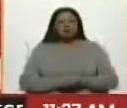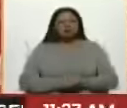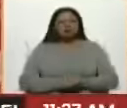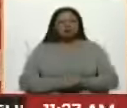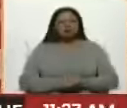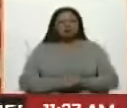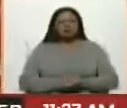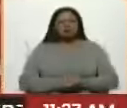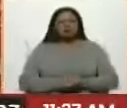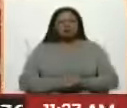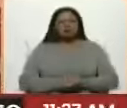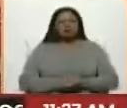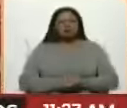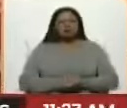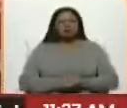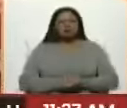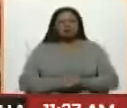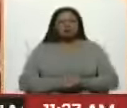Las encuestas que decían